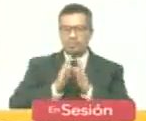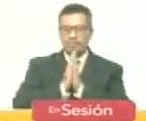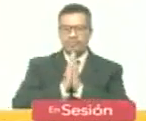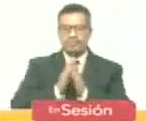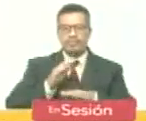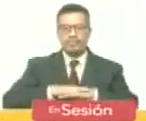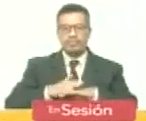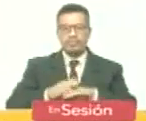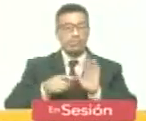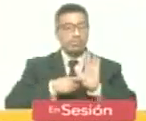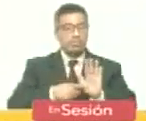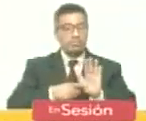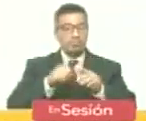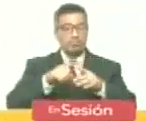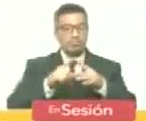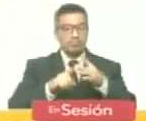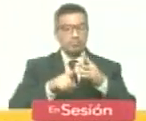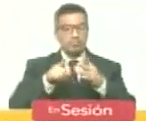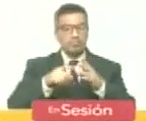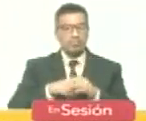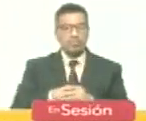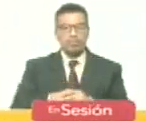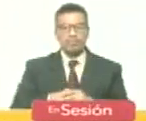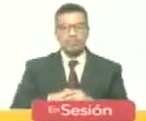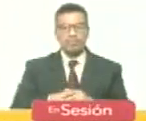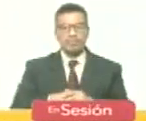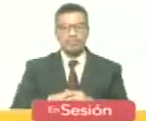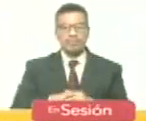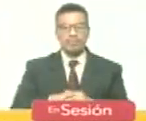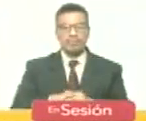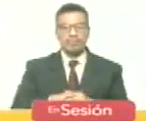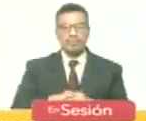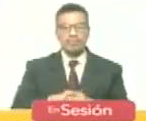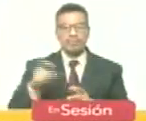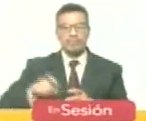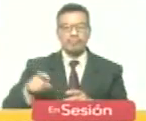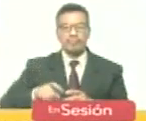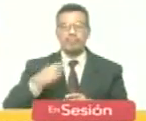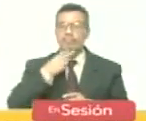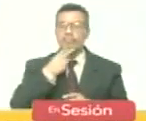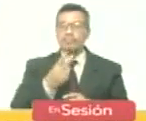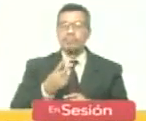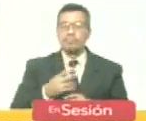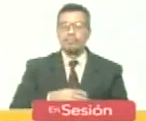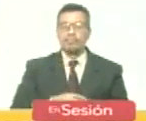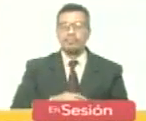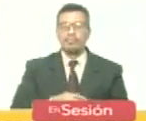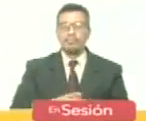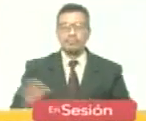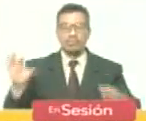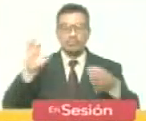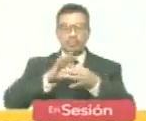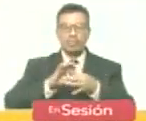porque debo mostrar algo que es la expresión de la unión